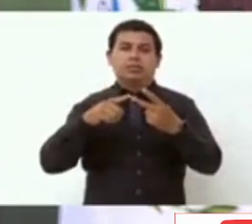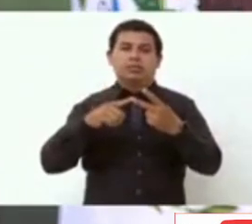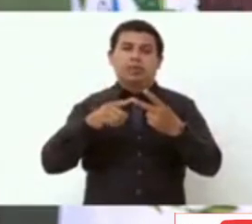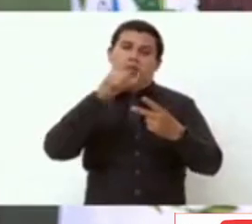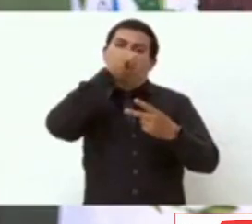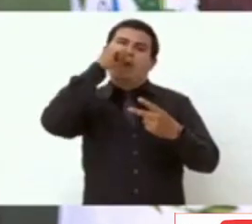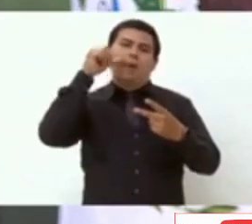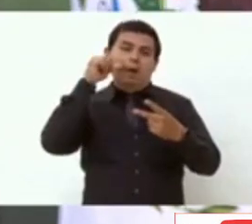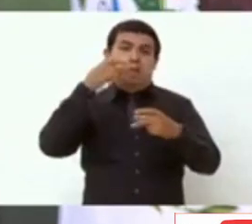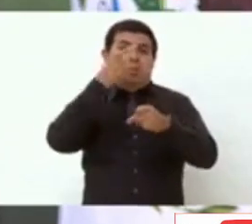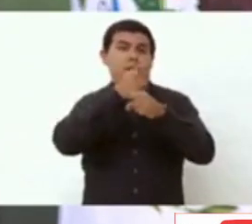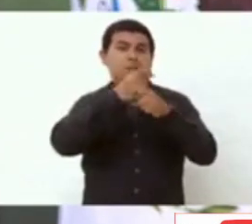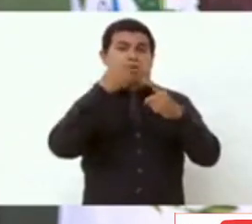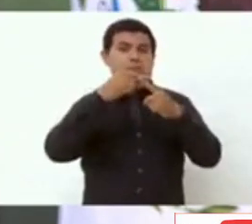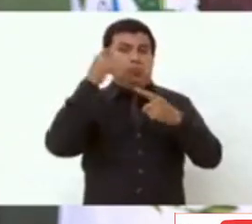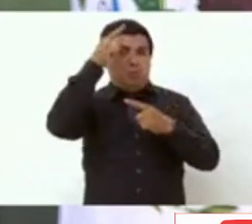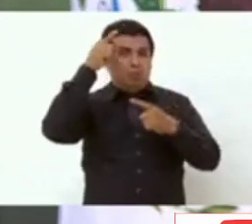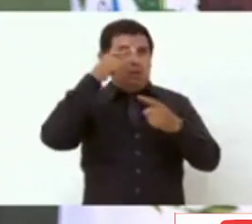lo ocupa Benito Juárez,